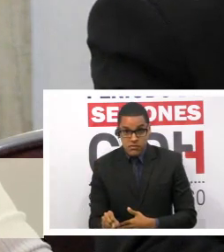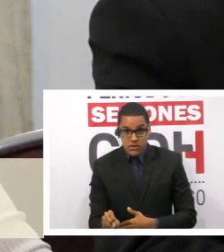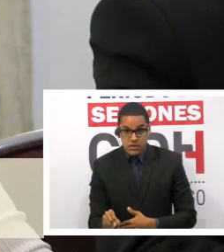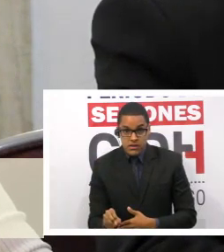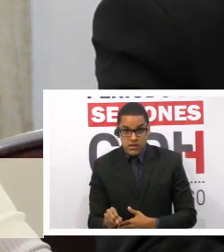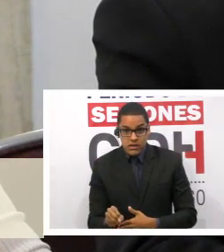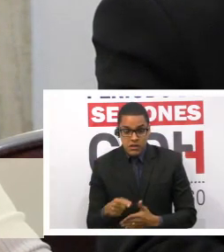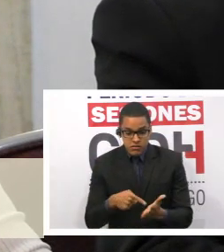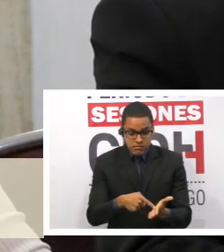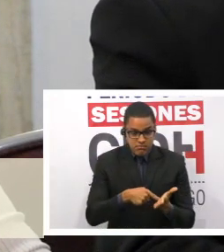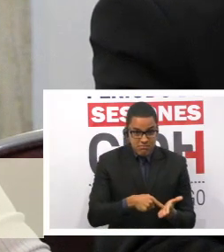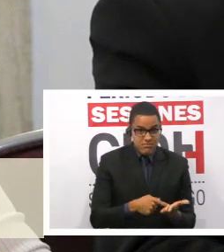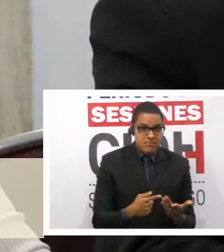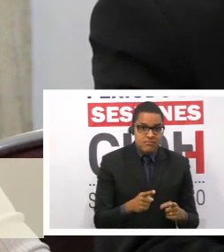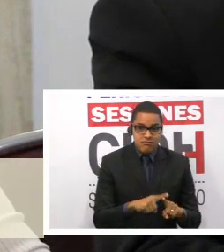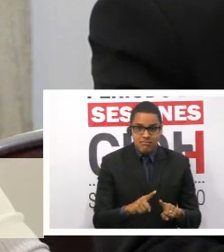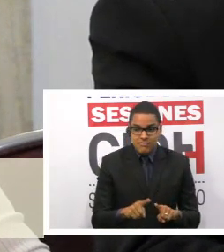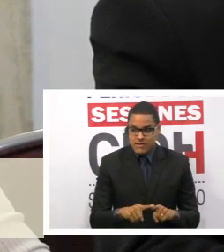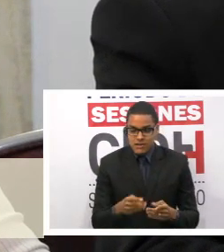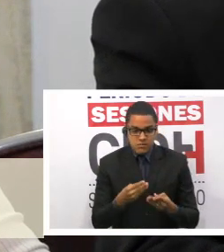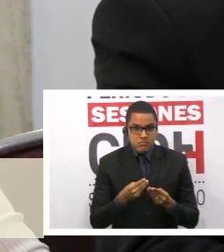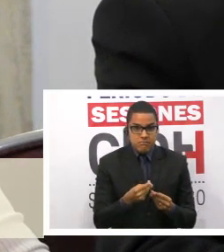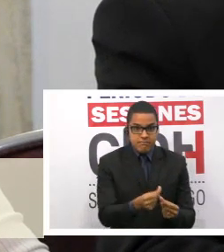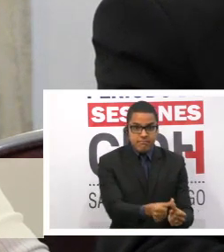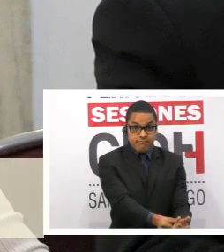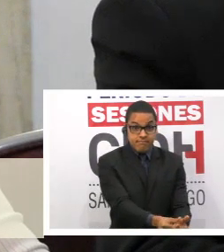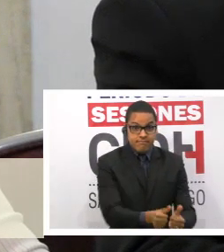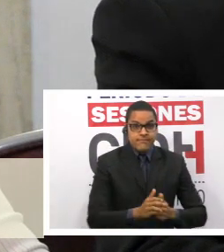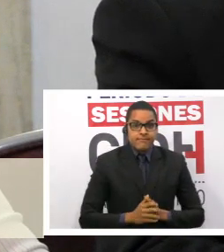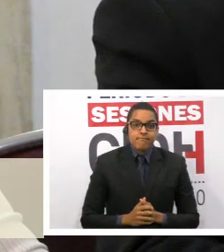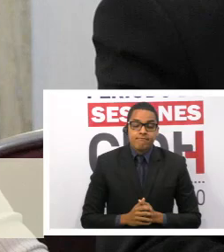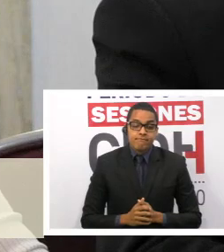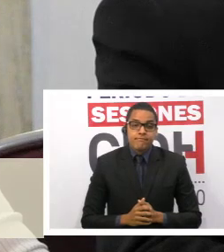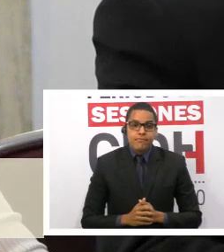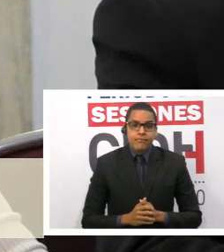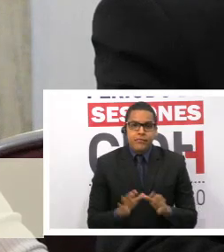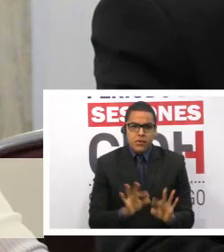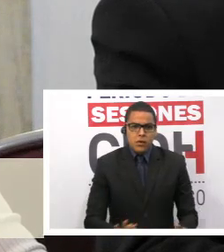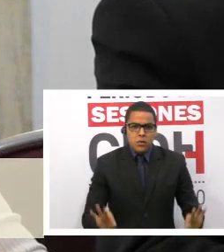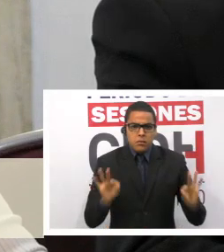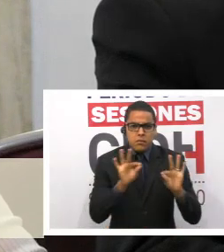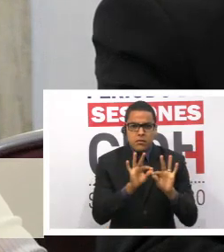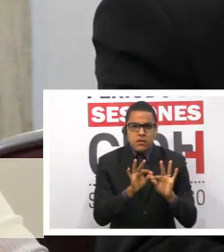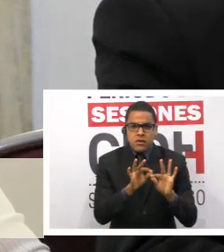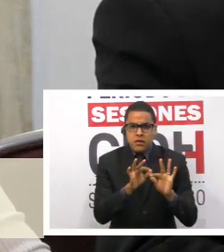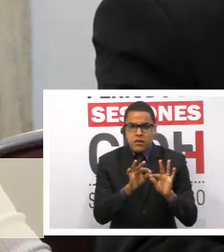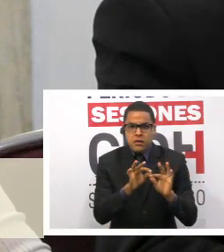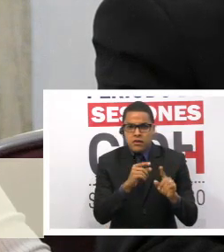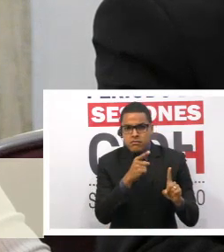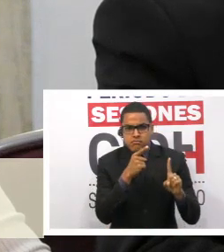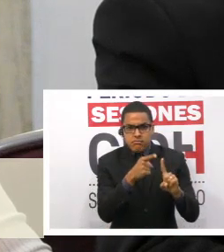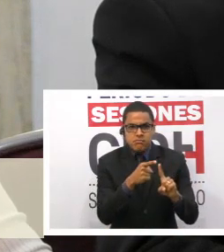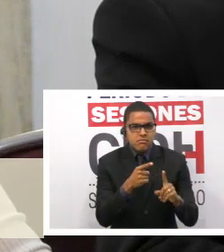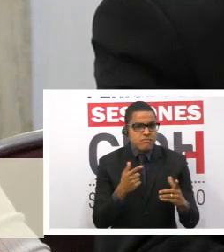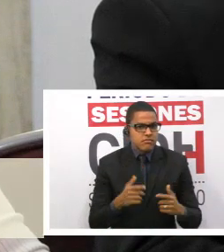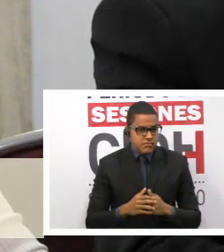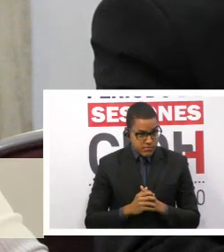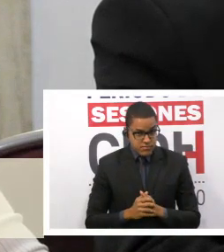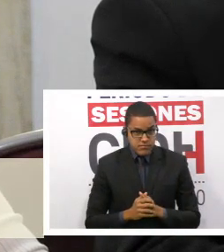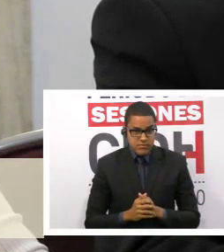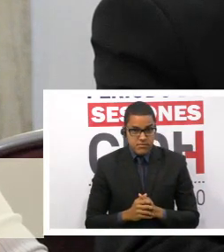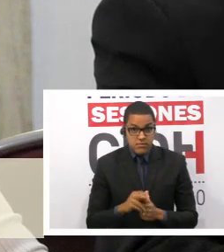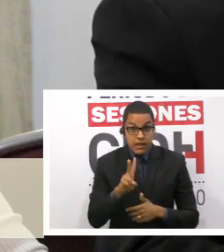importante destacar tres defectos rapace posibles después de apenas un momento figura de la demanda primero un